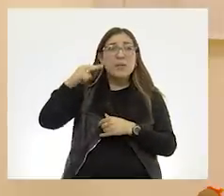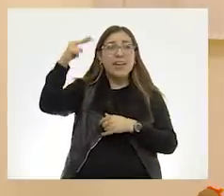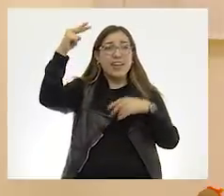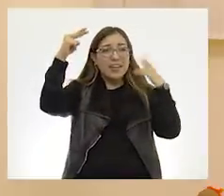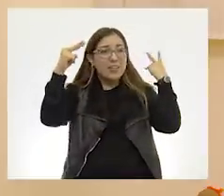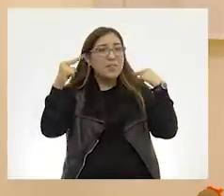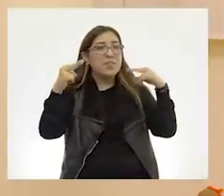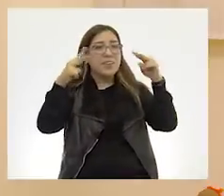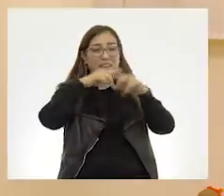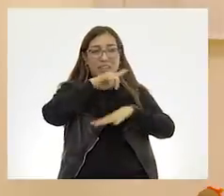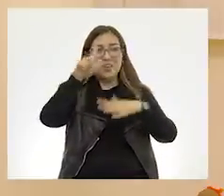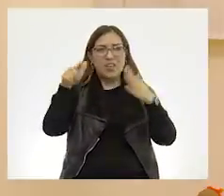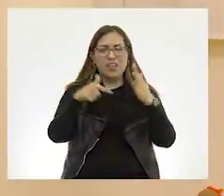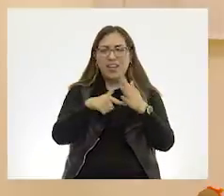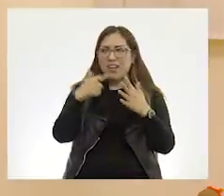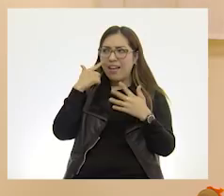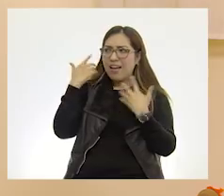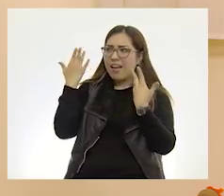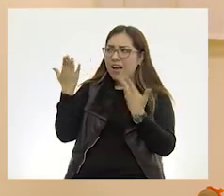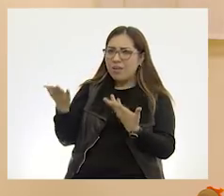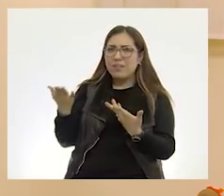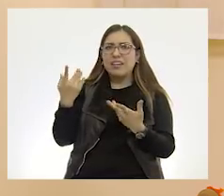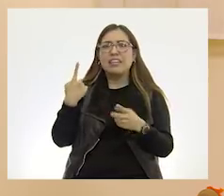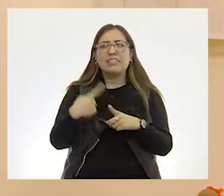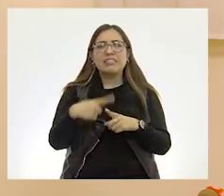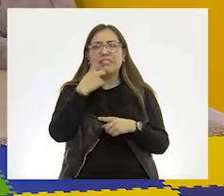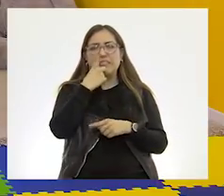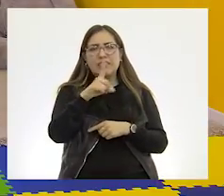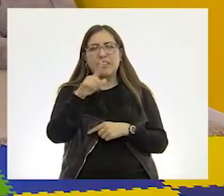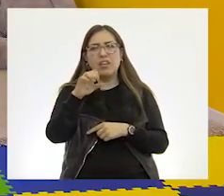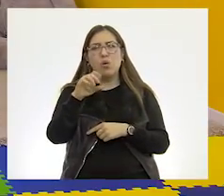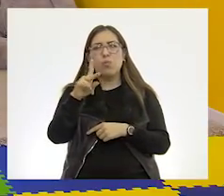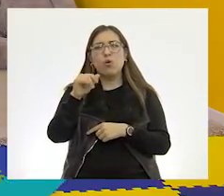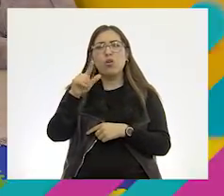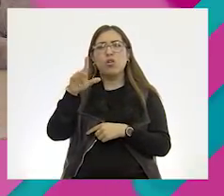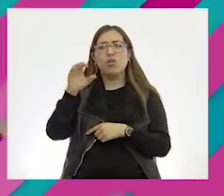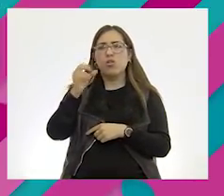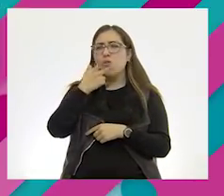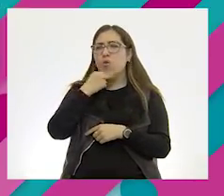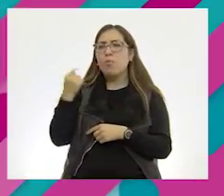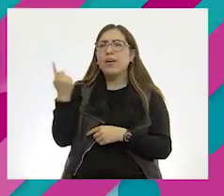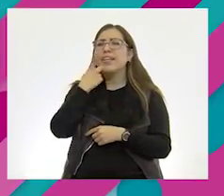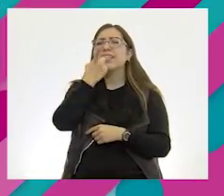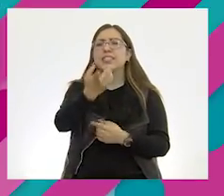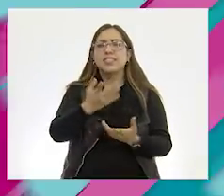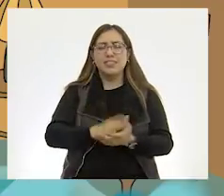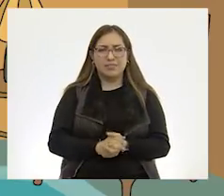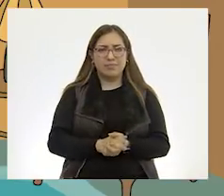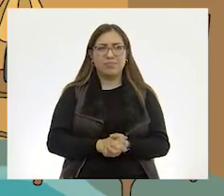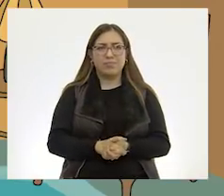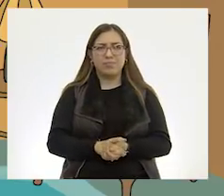maravillosos. Pues veamos qué nos tiene que decir don Leopoldo al respecto. ¡Vamos!